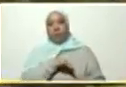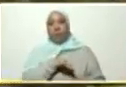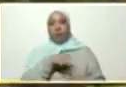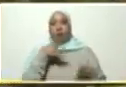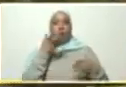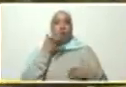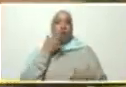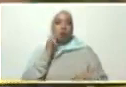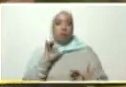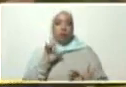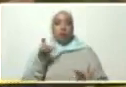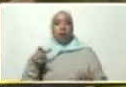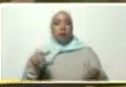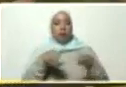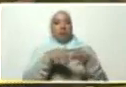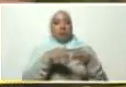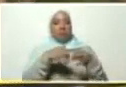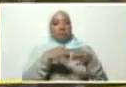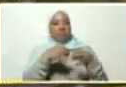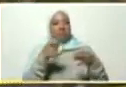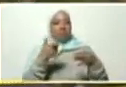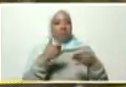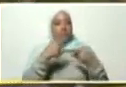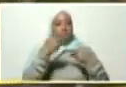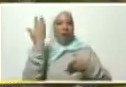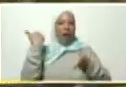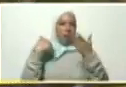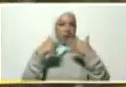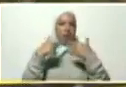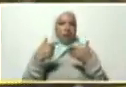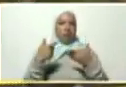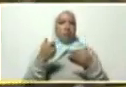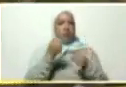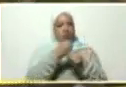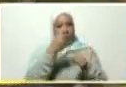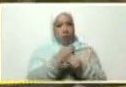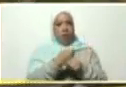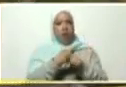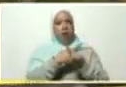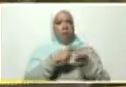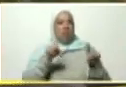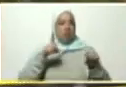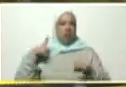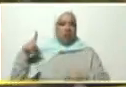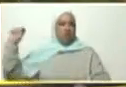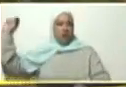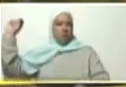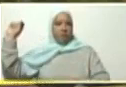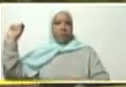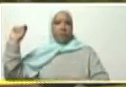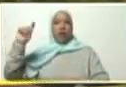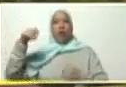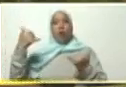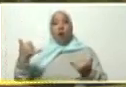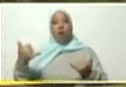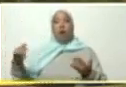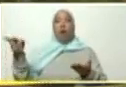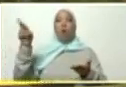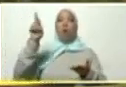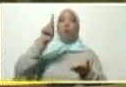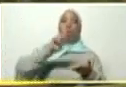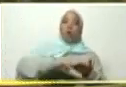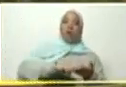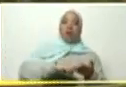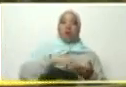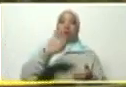nosotros en algún momento se fue y está regresando ahora se dio el caso en las elecciones de